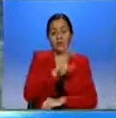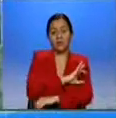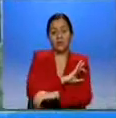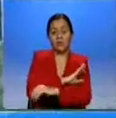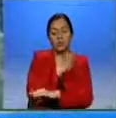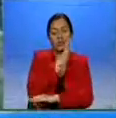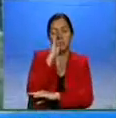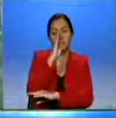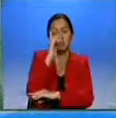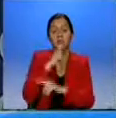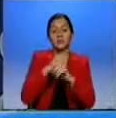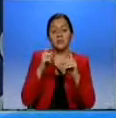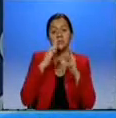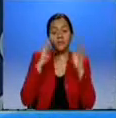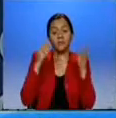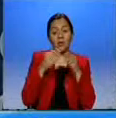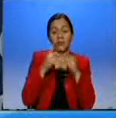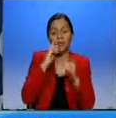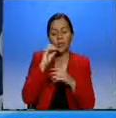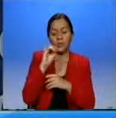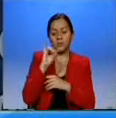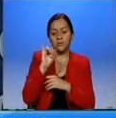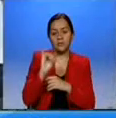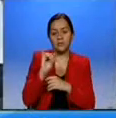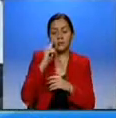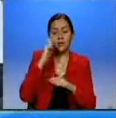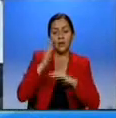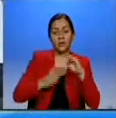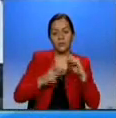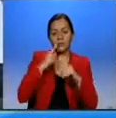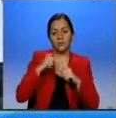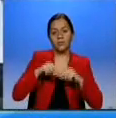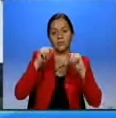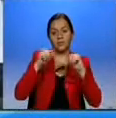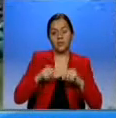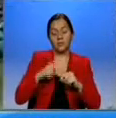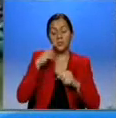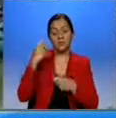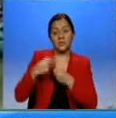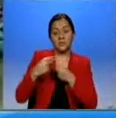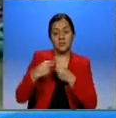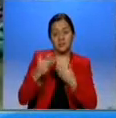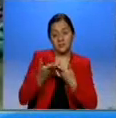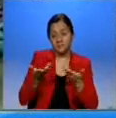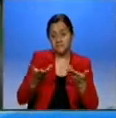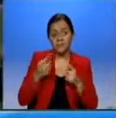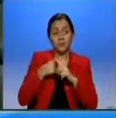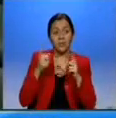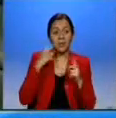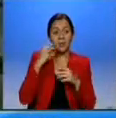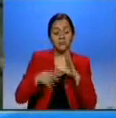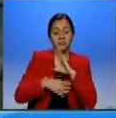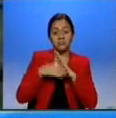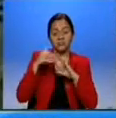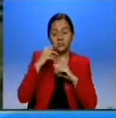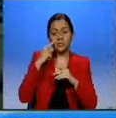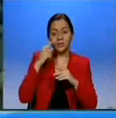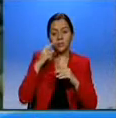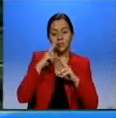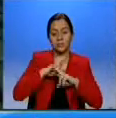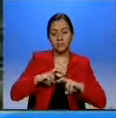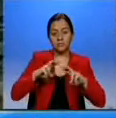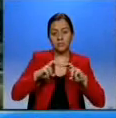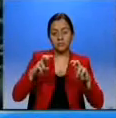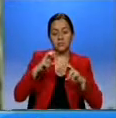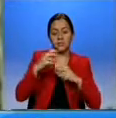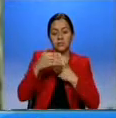arbitral a favor de oxy por la declaratoria de caducidad del contrato de participación para la explotación y exploración